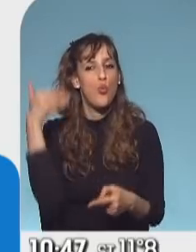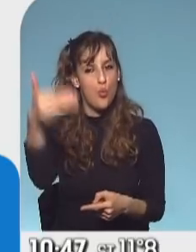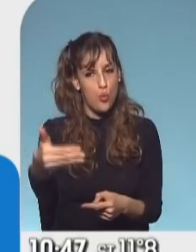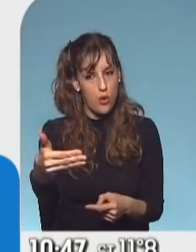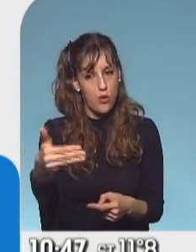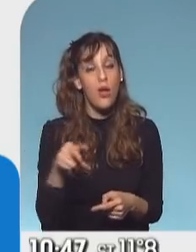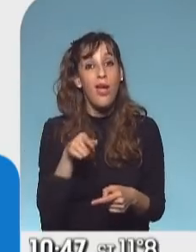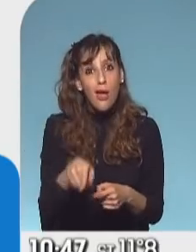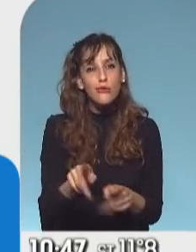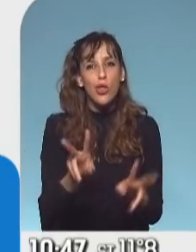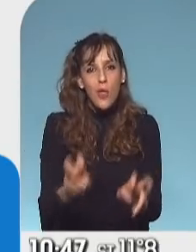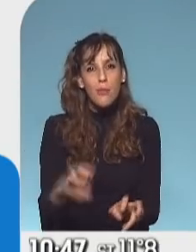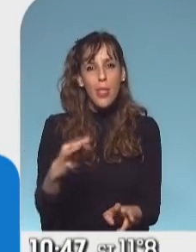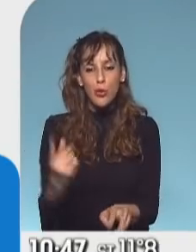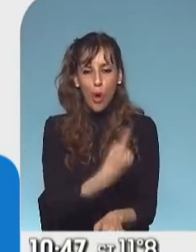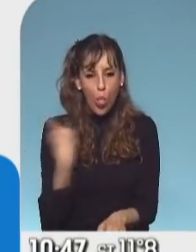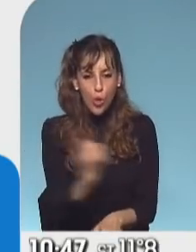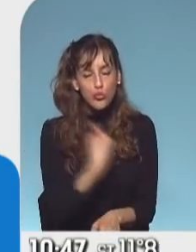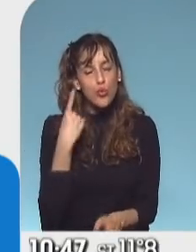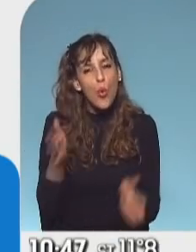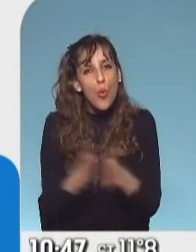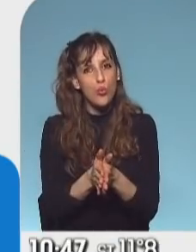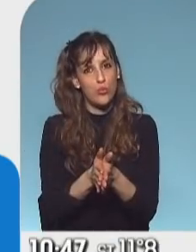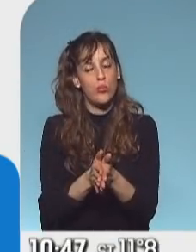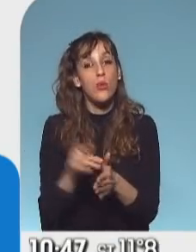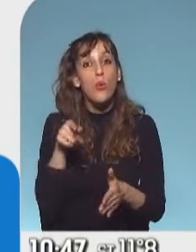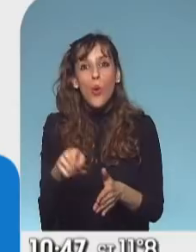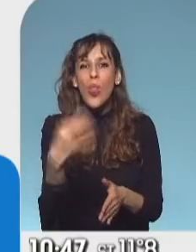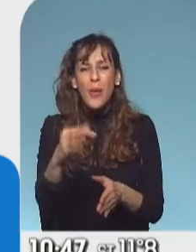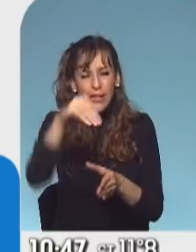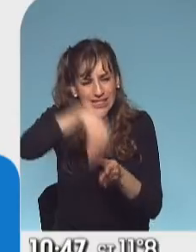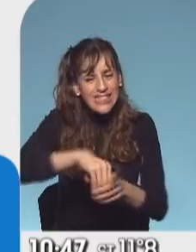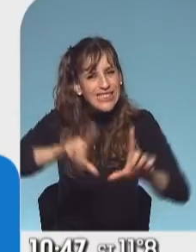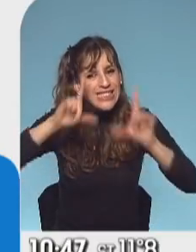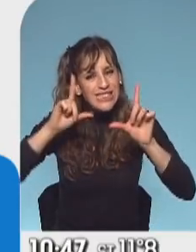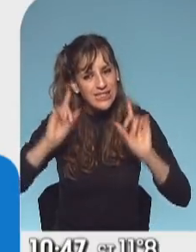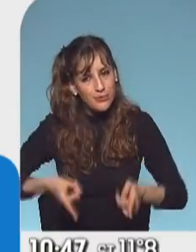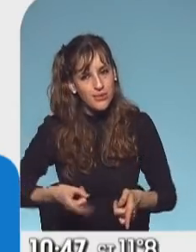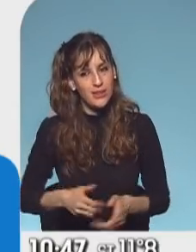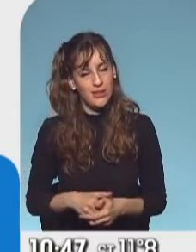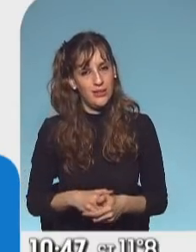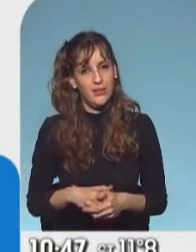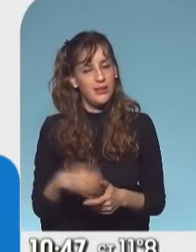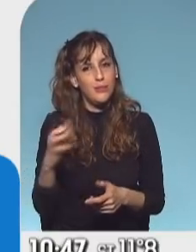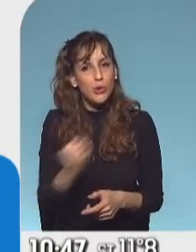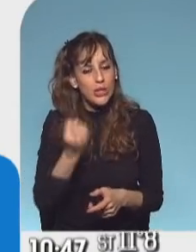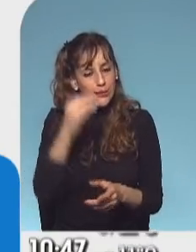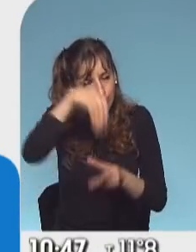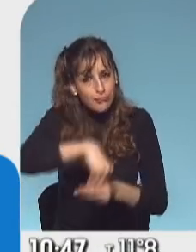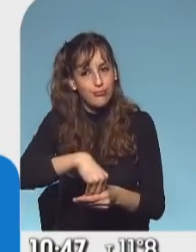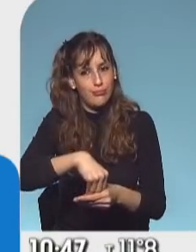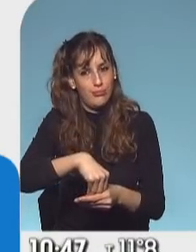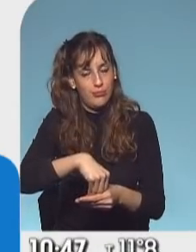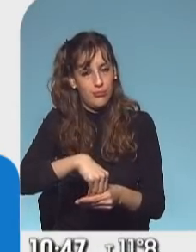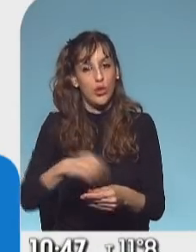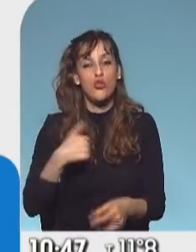pensar juntos. Y ustedes tienen que ser protagonistas centrales de este debate. Centrales. Yo siempre